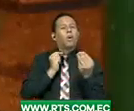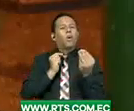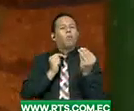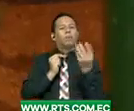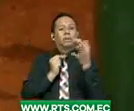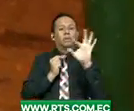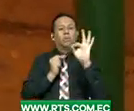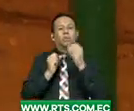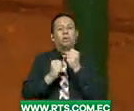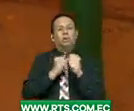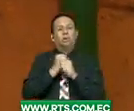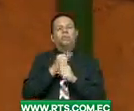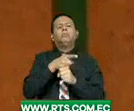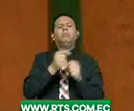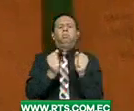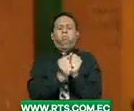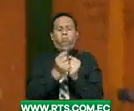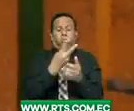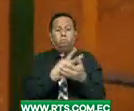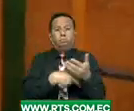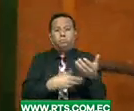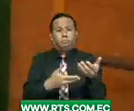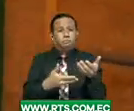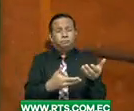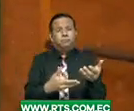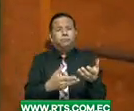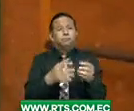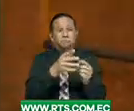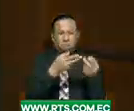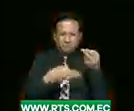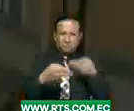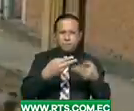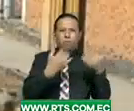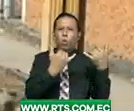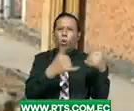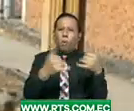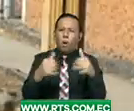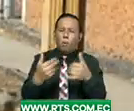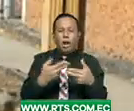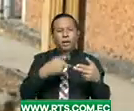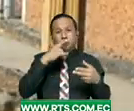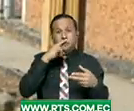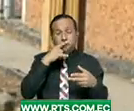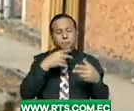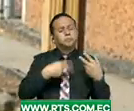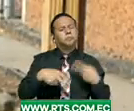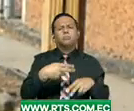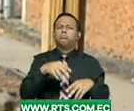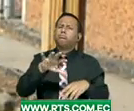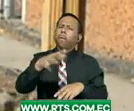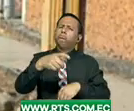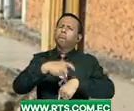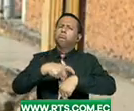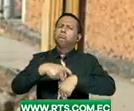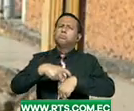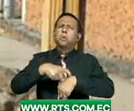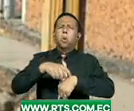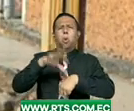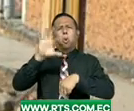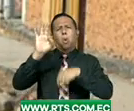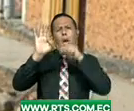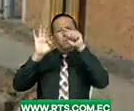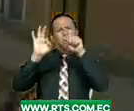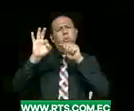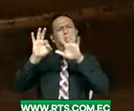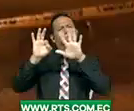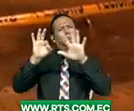que se encontraba con un niño en el área infantil. Más o menos 5 para las 10 de la noche, unos 12 a 14